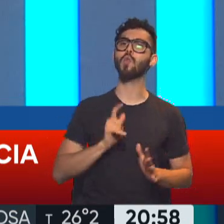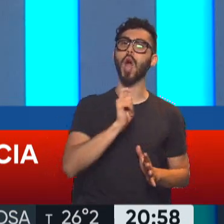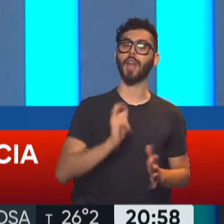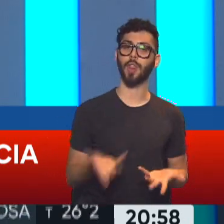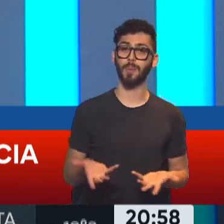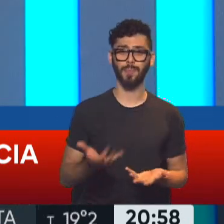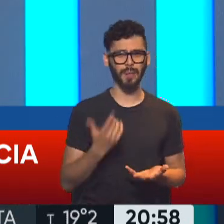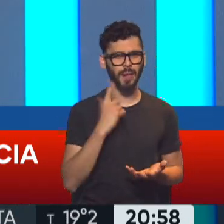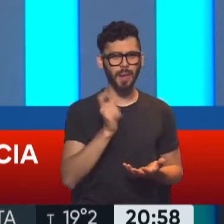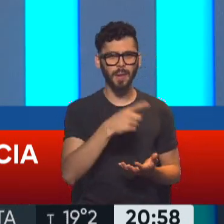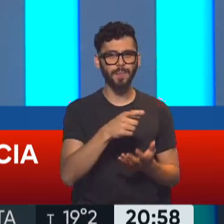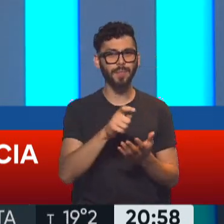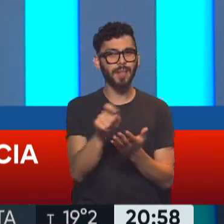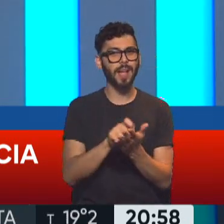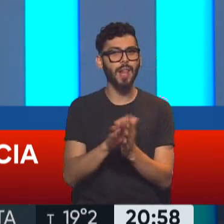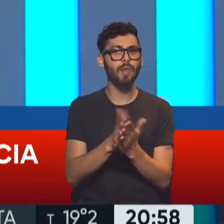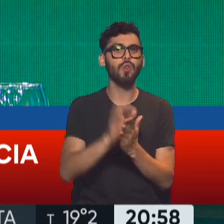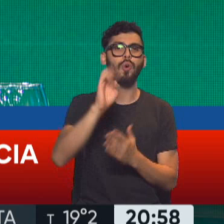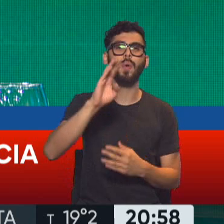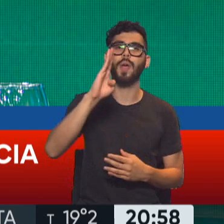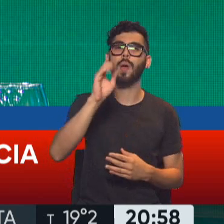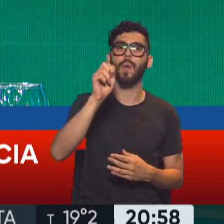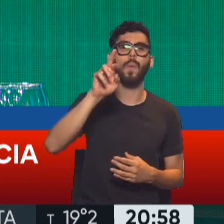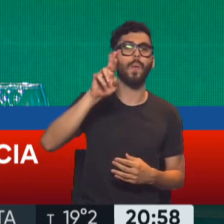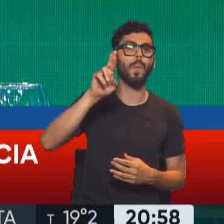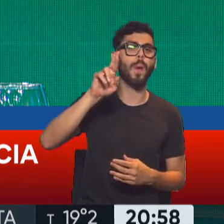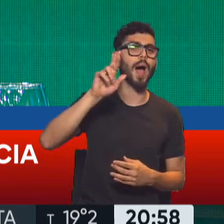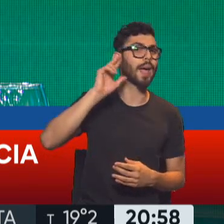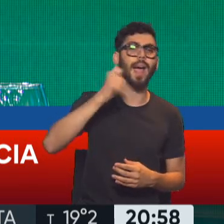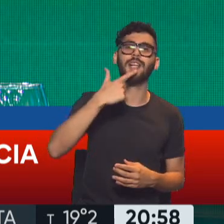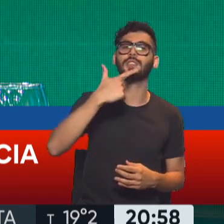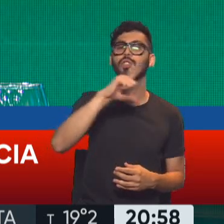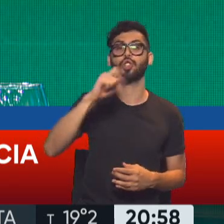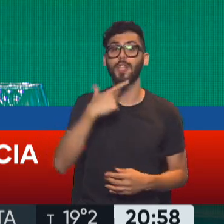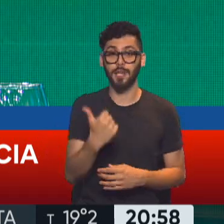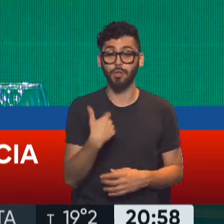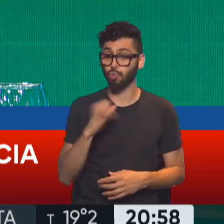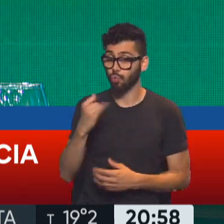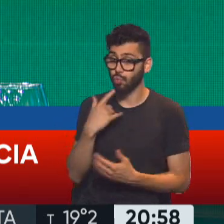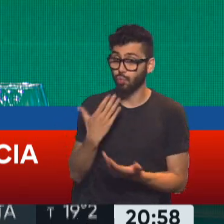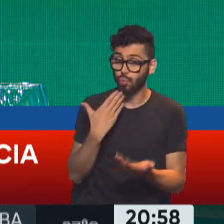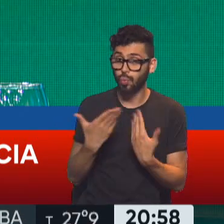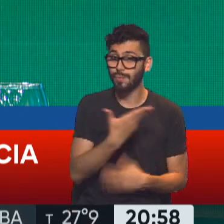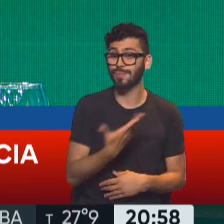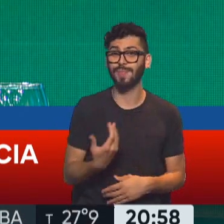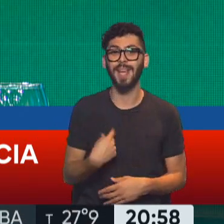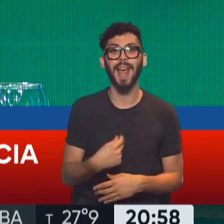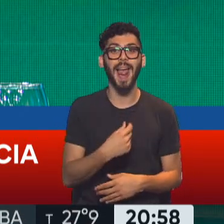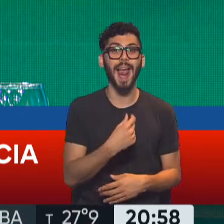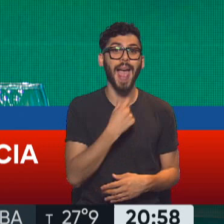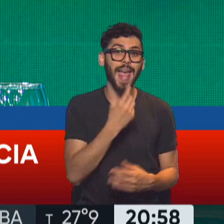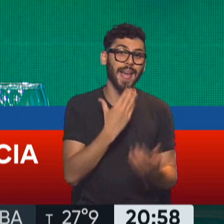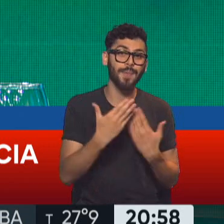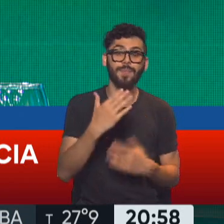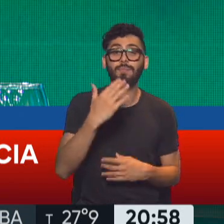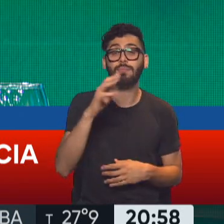¿Sabes que escribí un libro sobre Vargas Llosa? Sí, claro, sí, lo leí también, hablamos mucho sobre Vargas Llosa. Él quiere debatir con Vargas Llosa, le cuento a